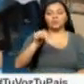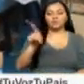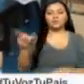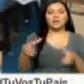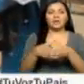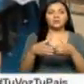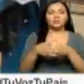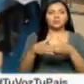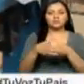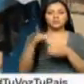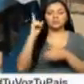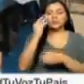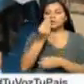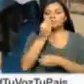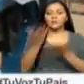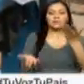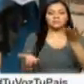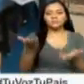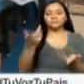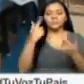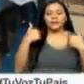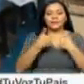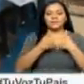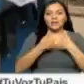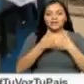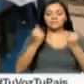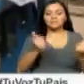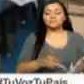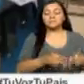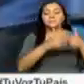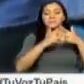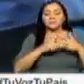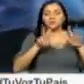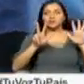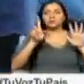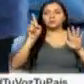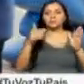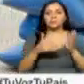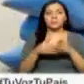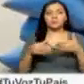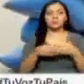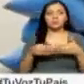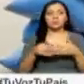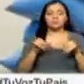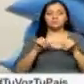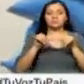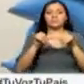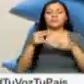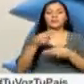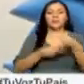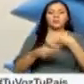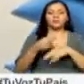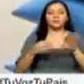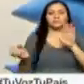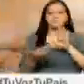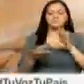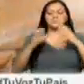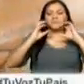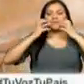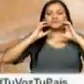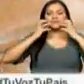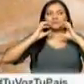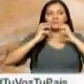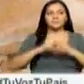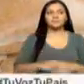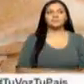Agropecuaria 27 de Junio, la cual a través de un crédito de $81,000 lograron establecer un centro de acopio de maíz.